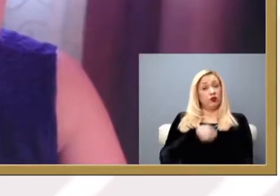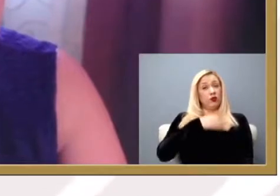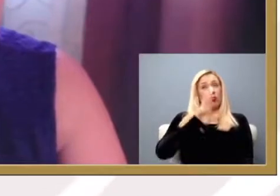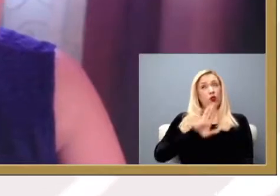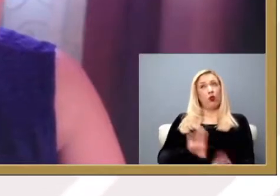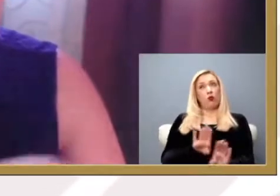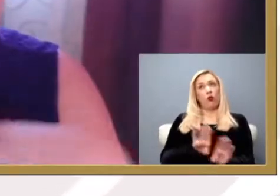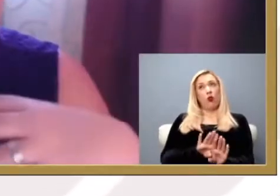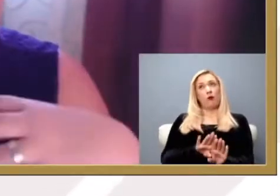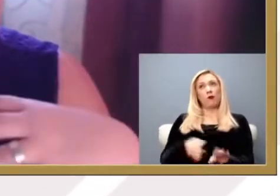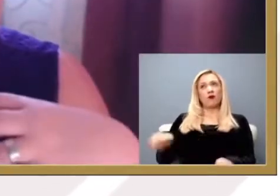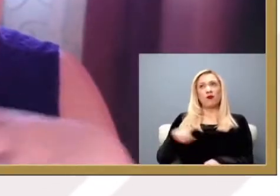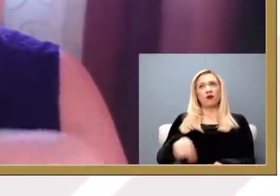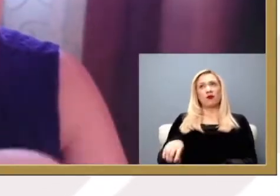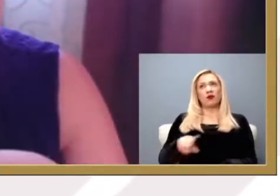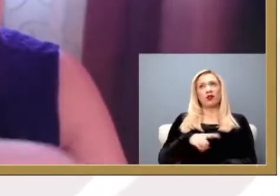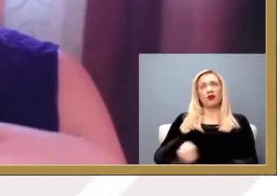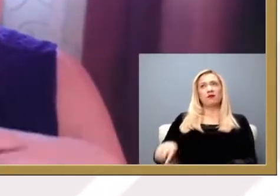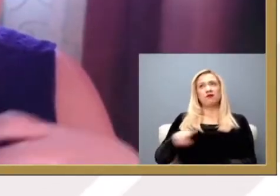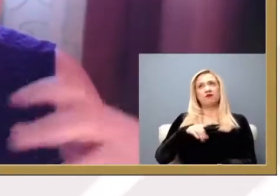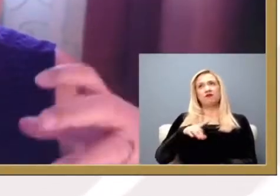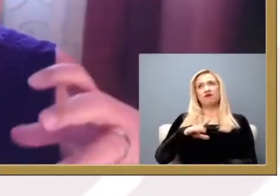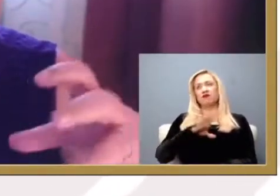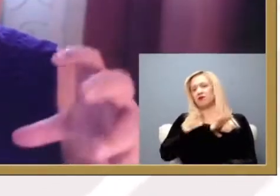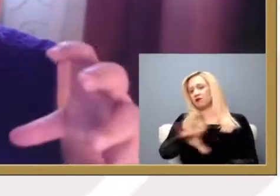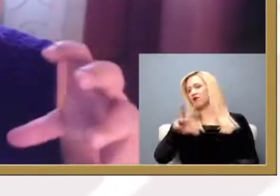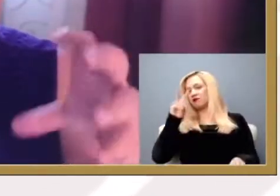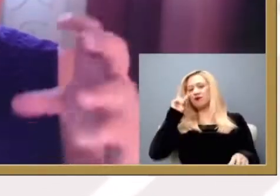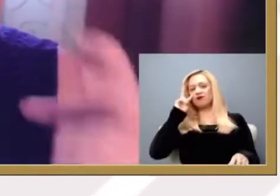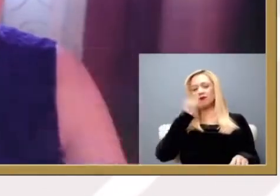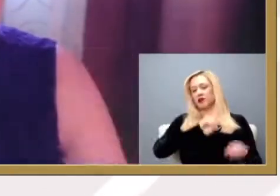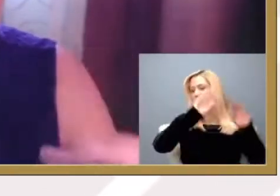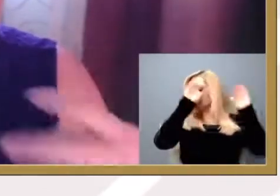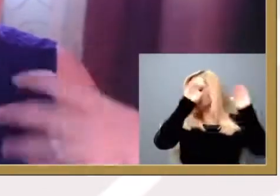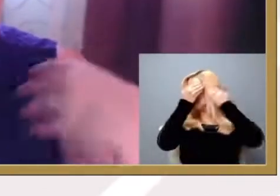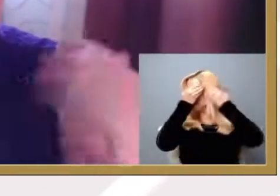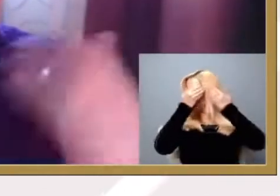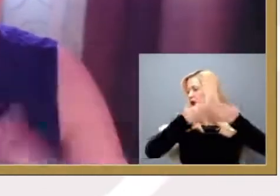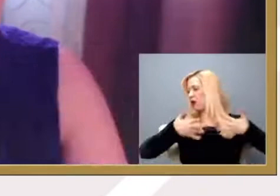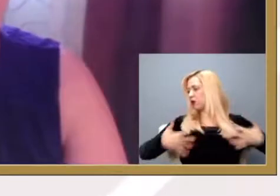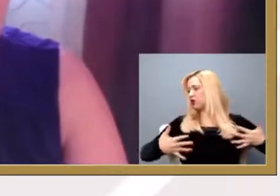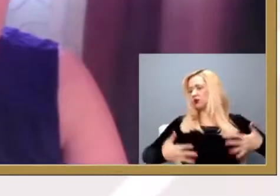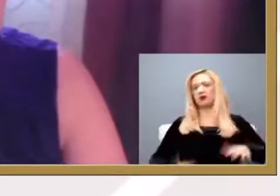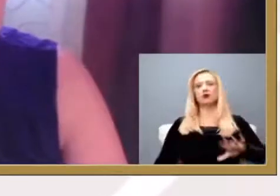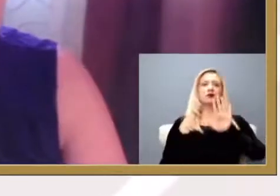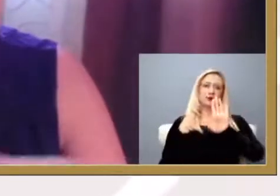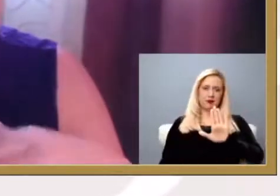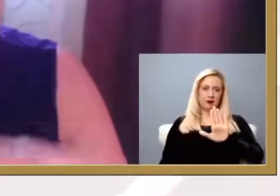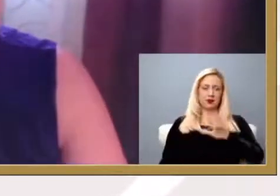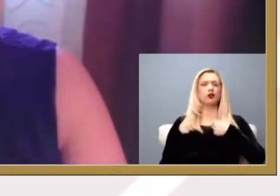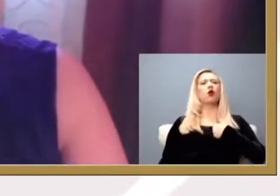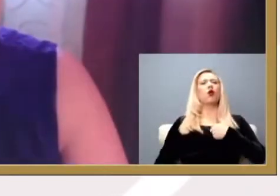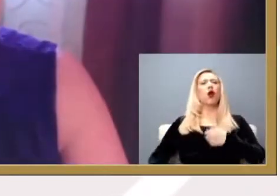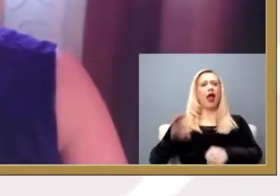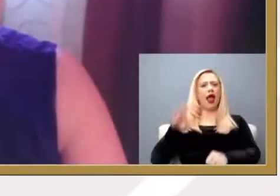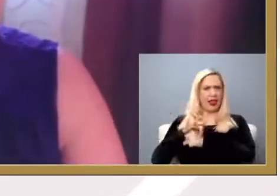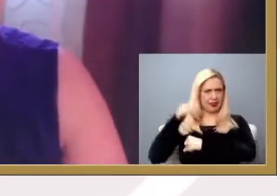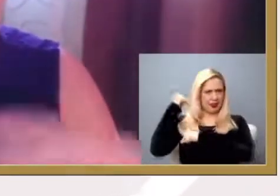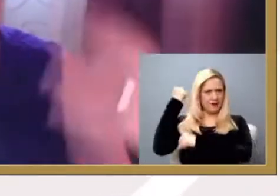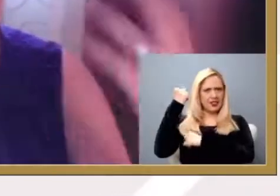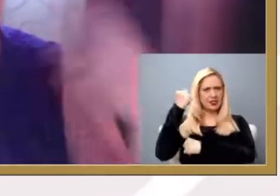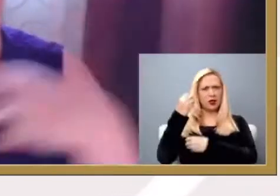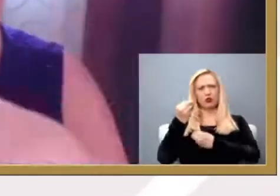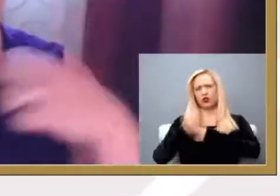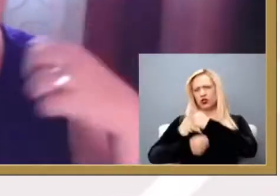resistencia, porque creo que todavía nos cuesta trabajo salirnos pues del deber ser. O sea, aún siendo activistas, aún trabajando esto por años,